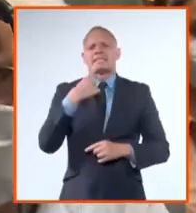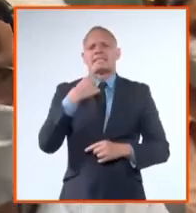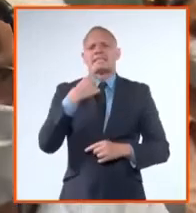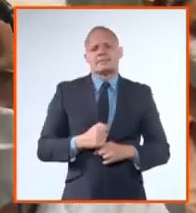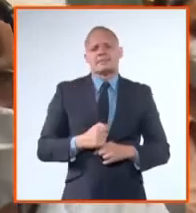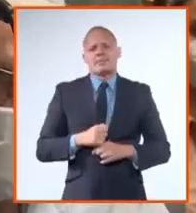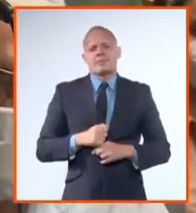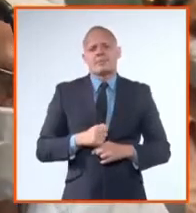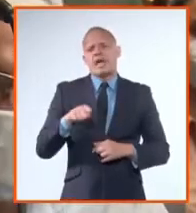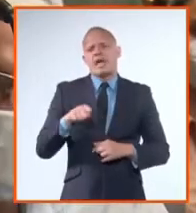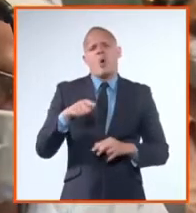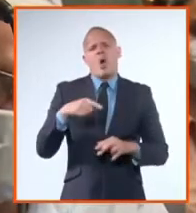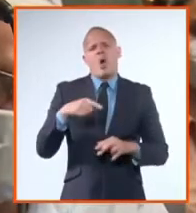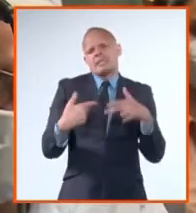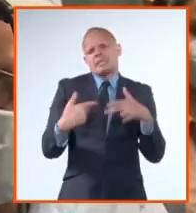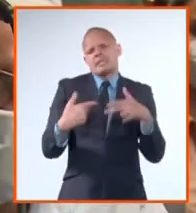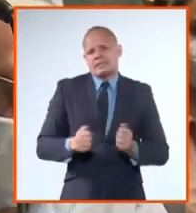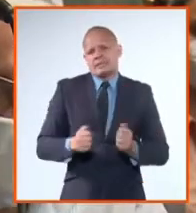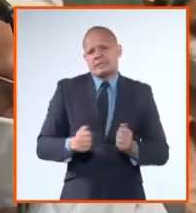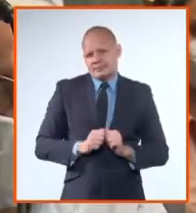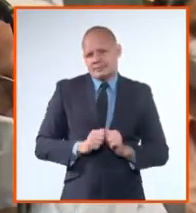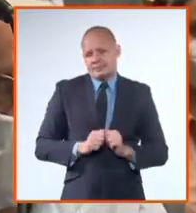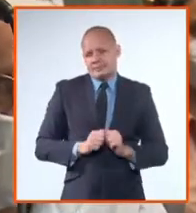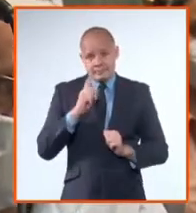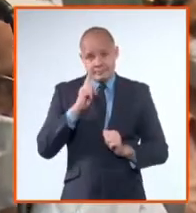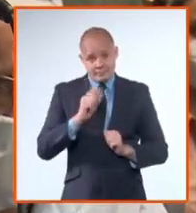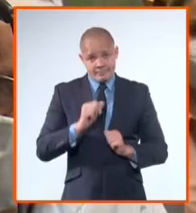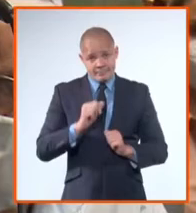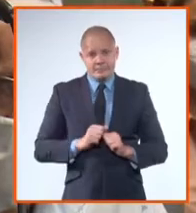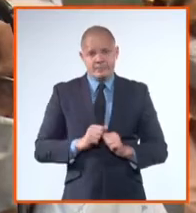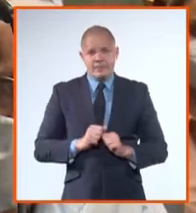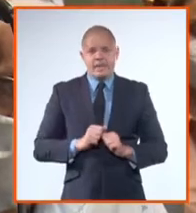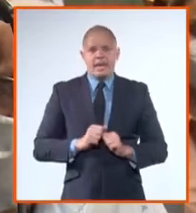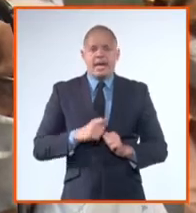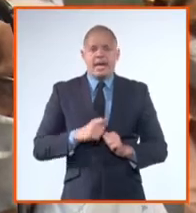ciencia se tiene que adelantar a la política.